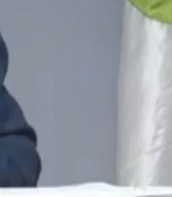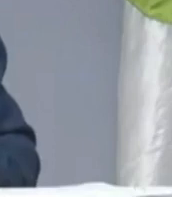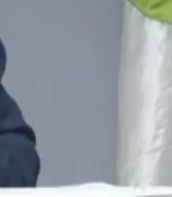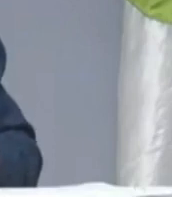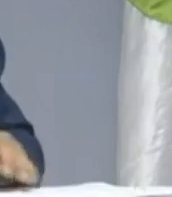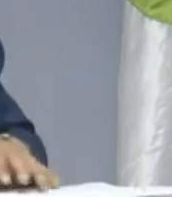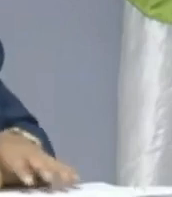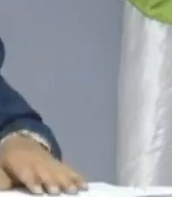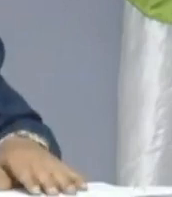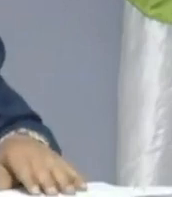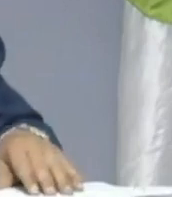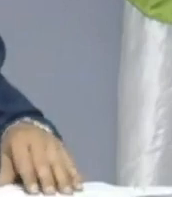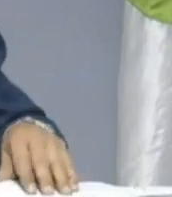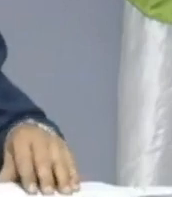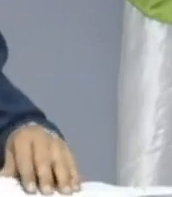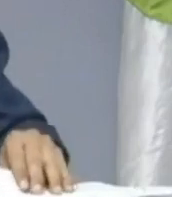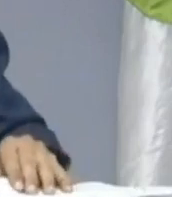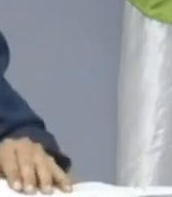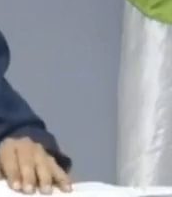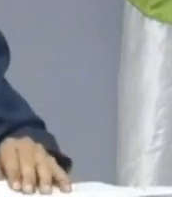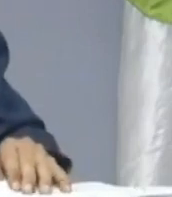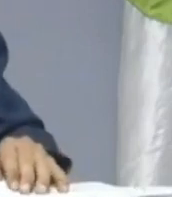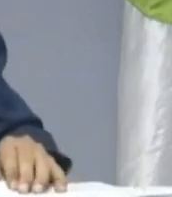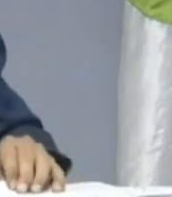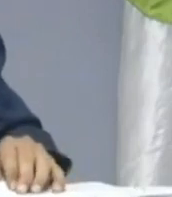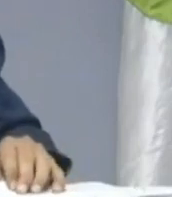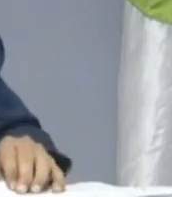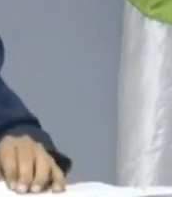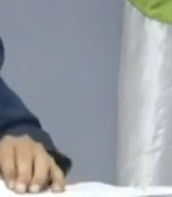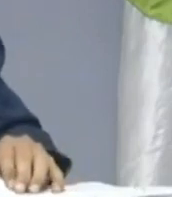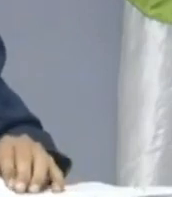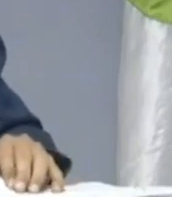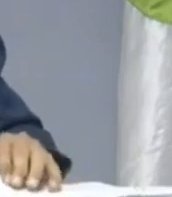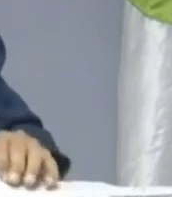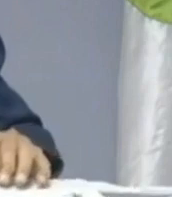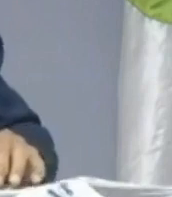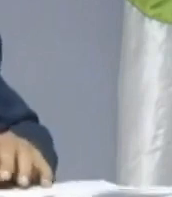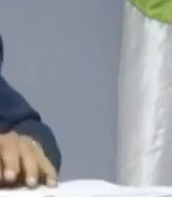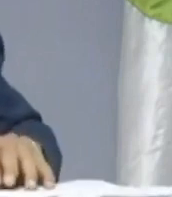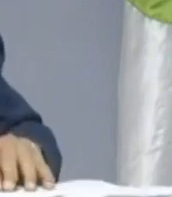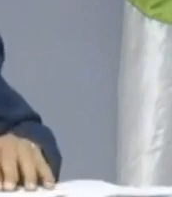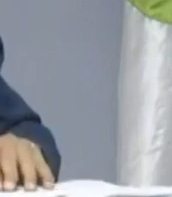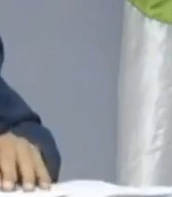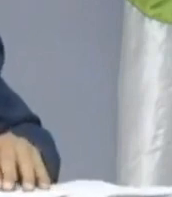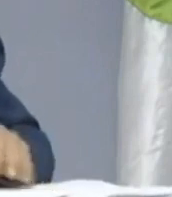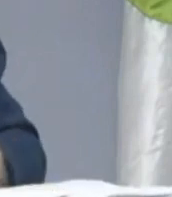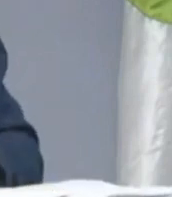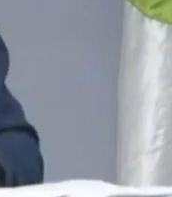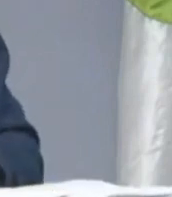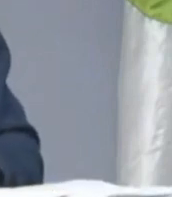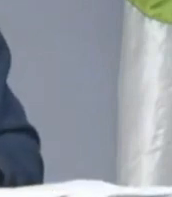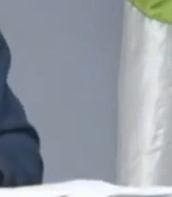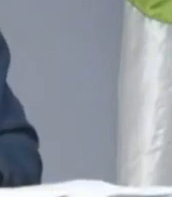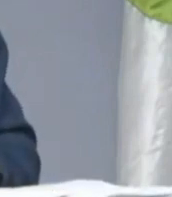rueda de prensa sobre el boletín de la Dirección Nacional de Epidemiología número 29.